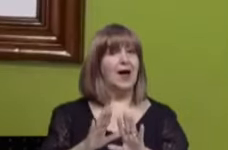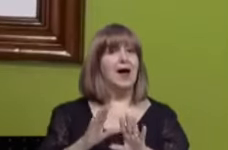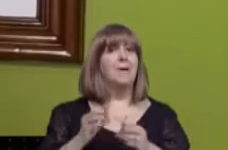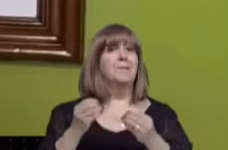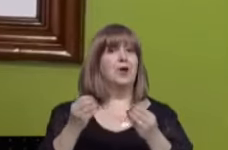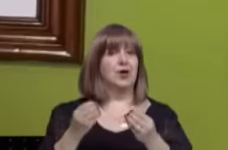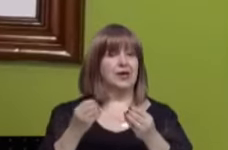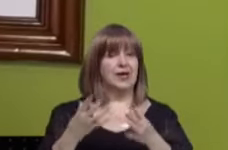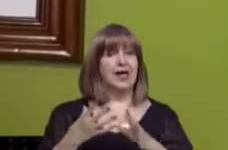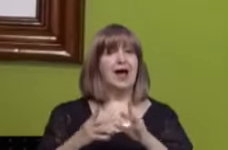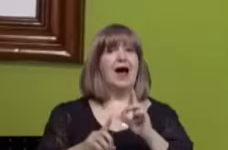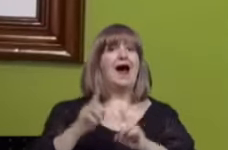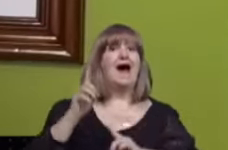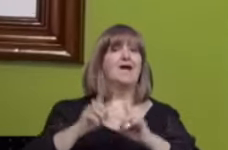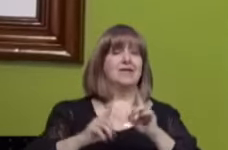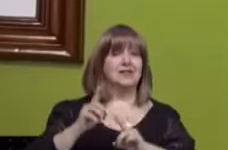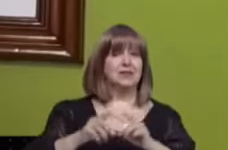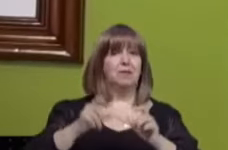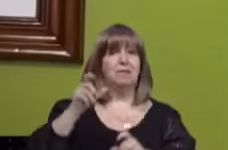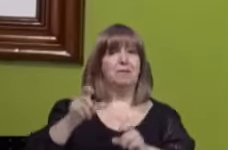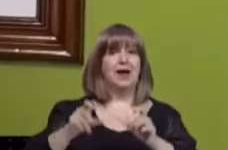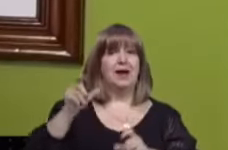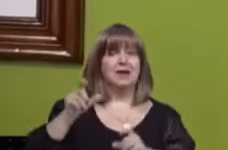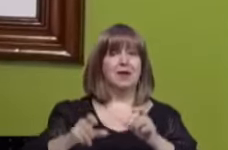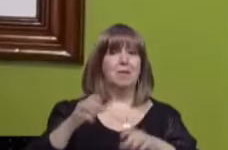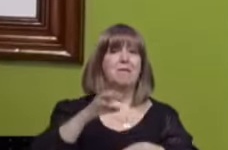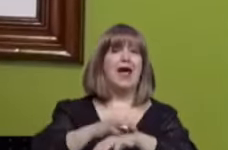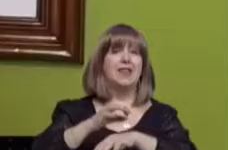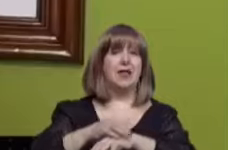fertilidad es que muchísimas de las consultas que les